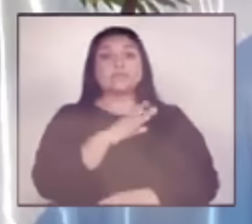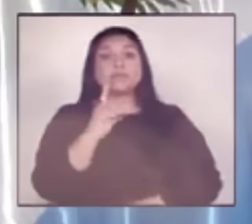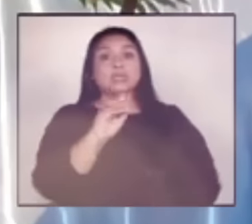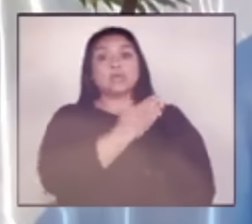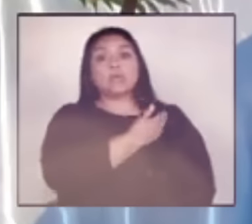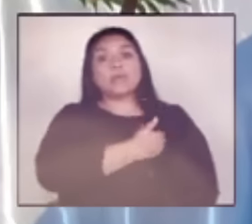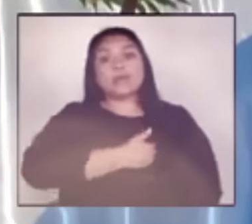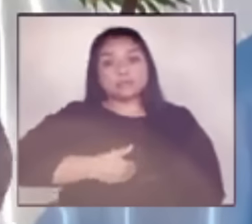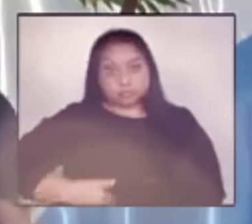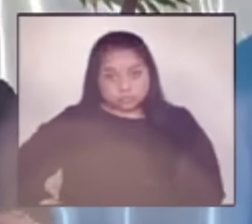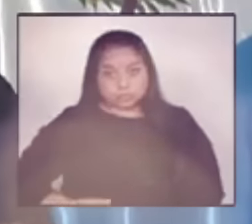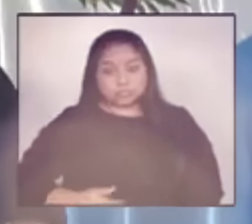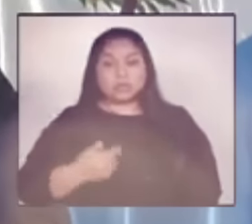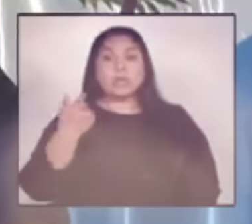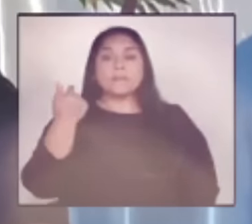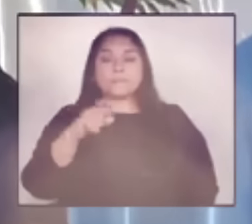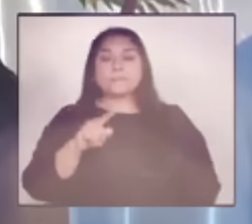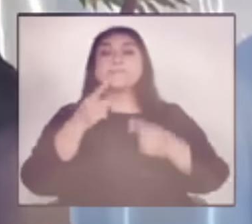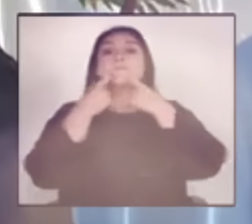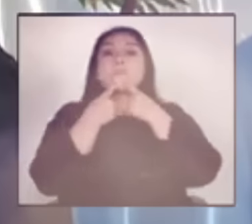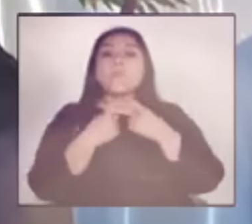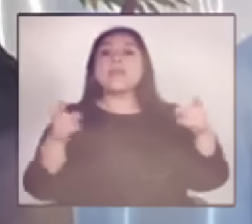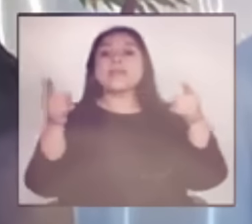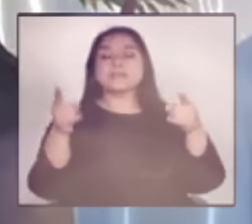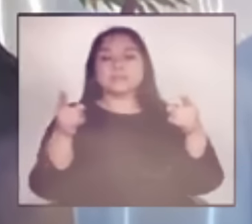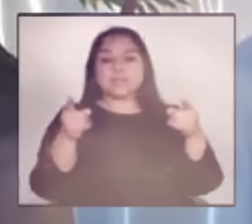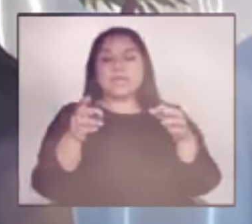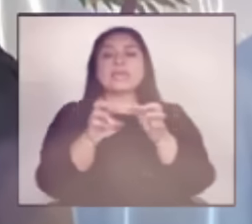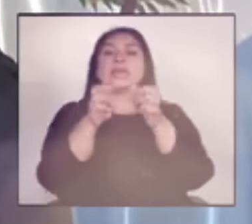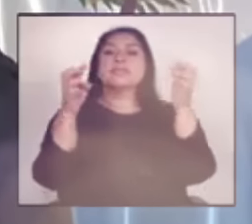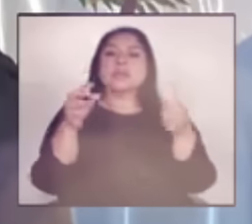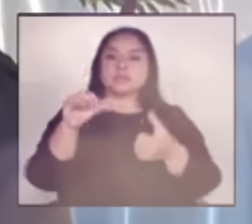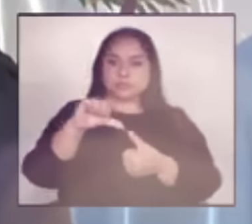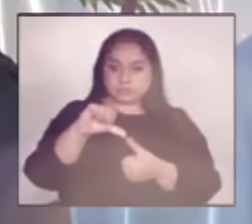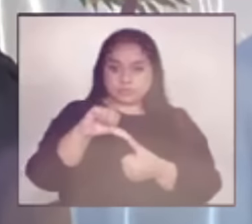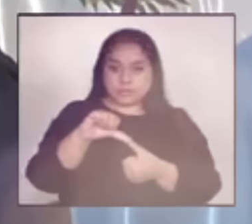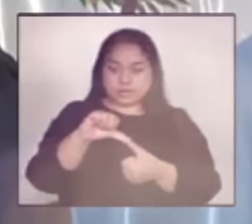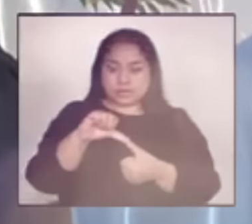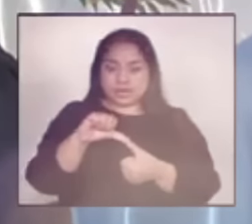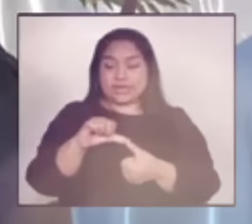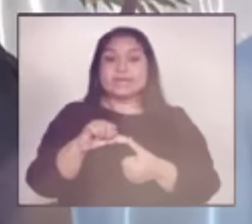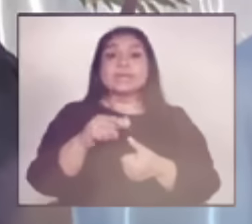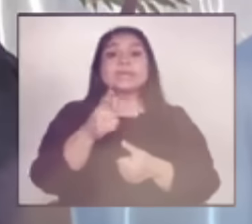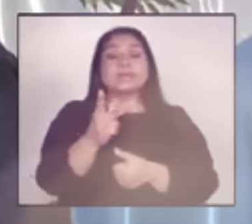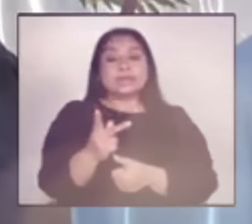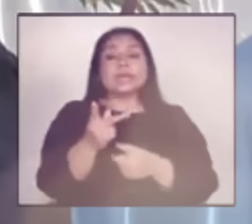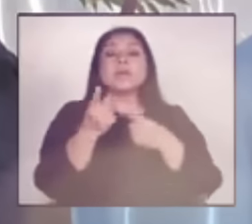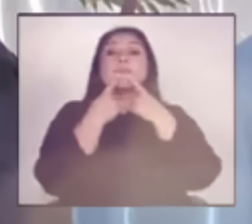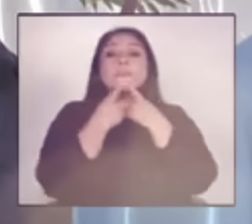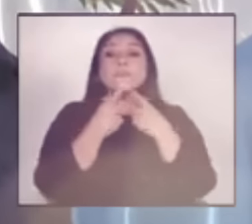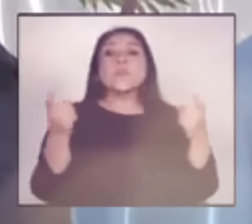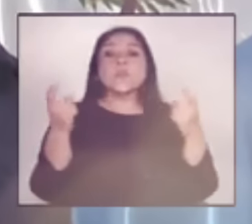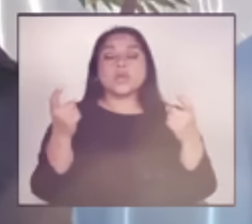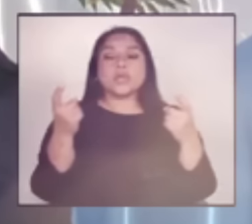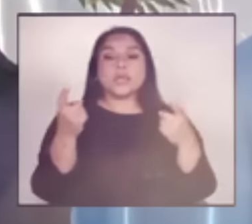Gobernación, va a ser publicada en el Diario de Centroamérica y va a ser publicada en